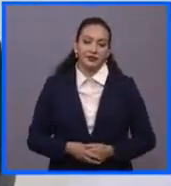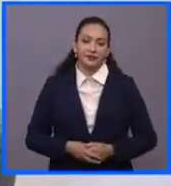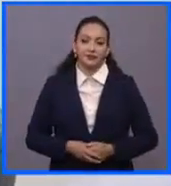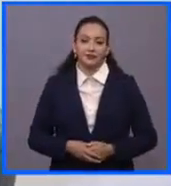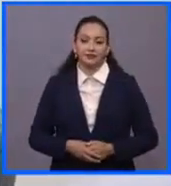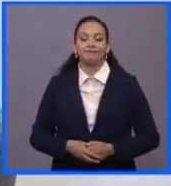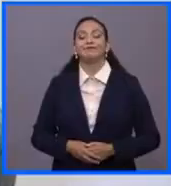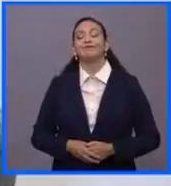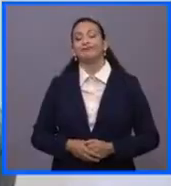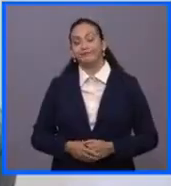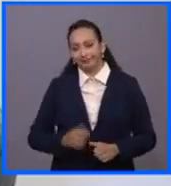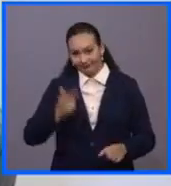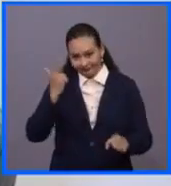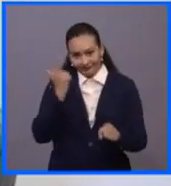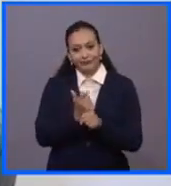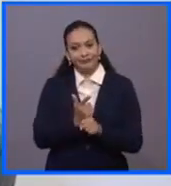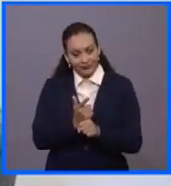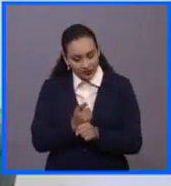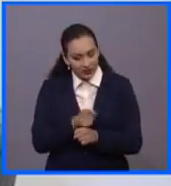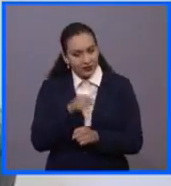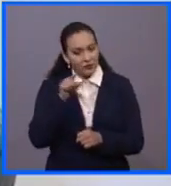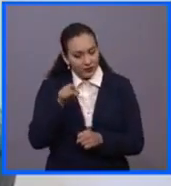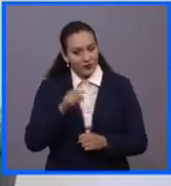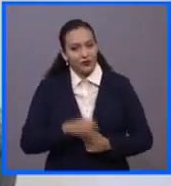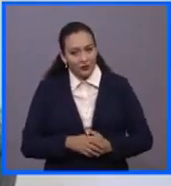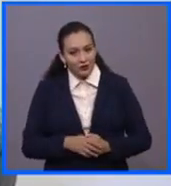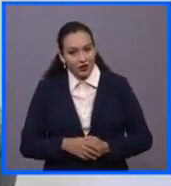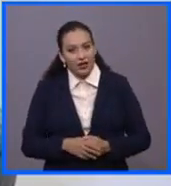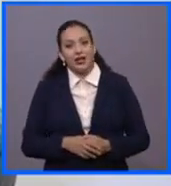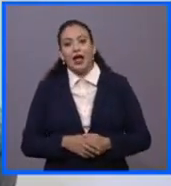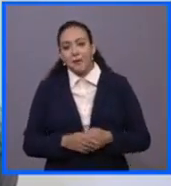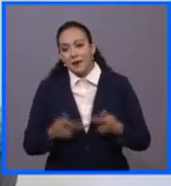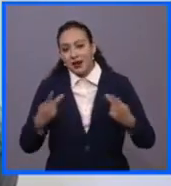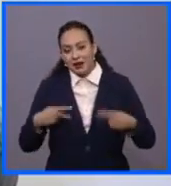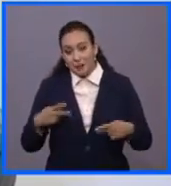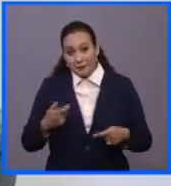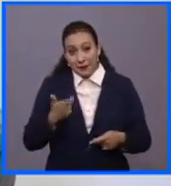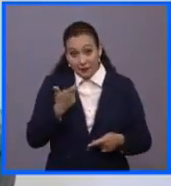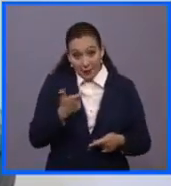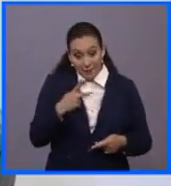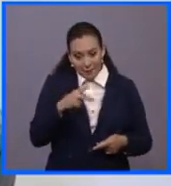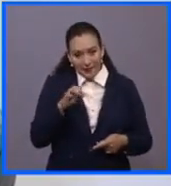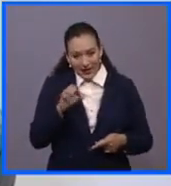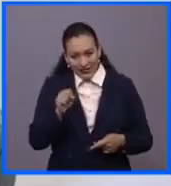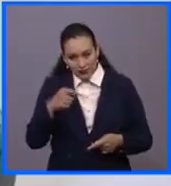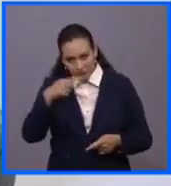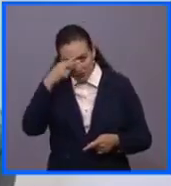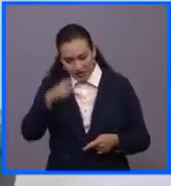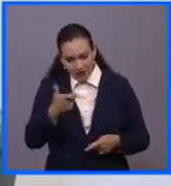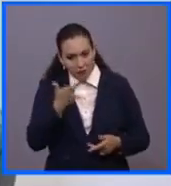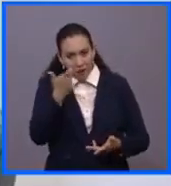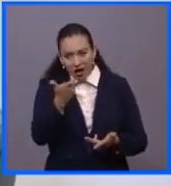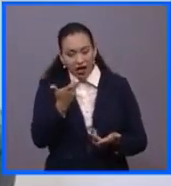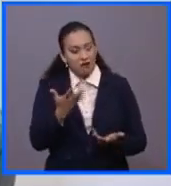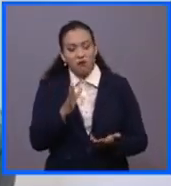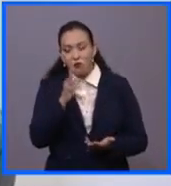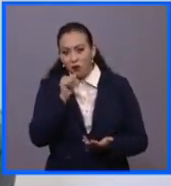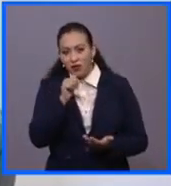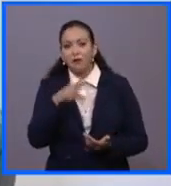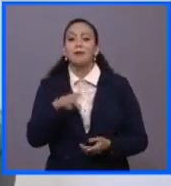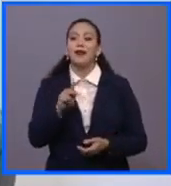Ahí donde hemos encontrado un proceso de aumento abusivo,